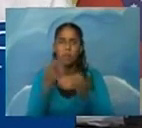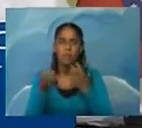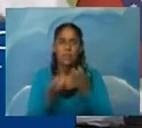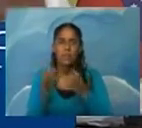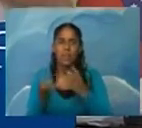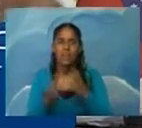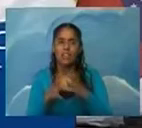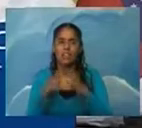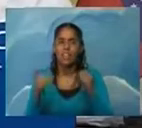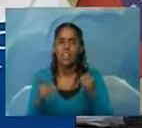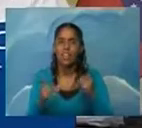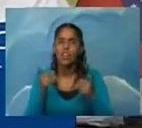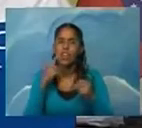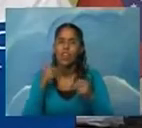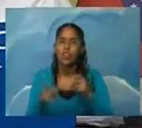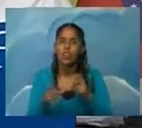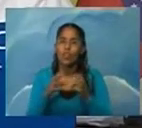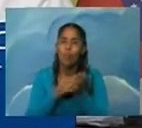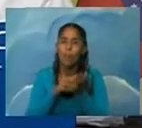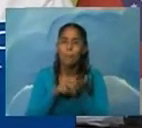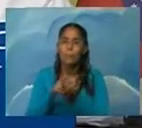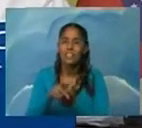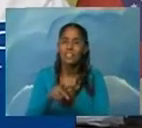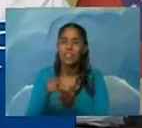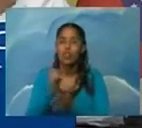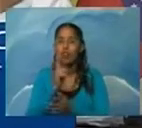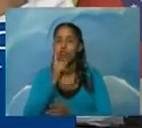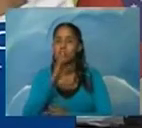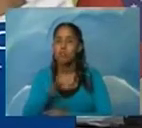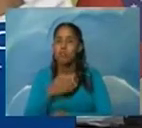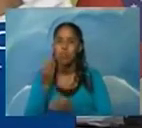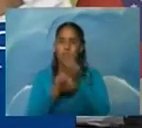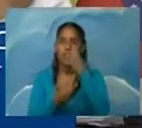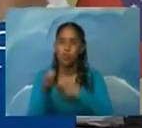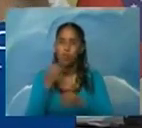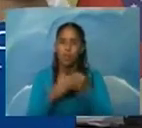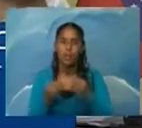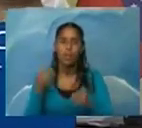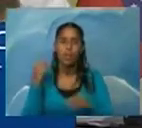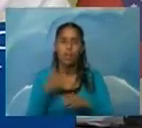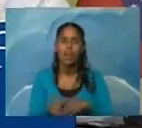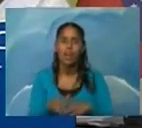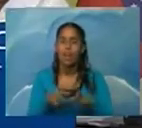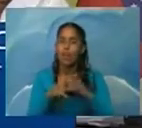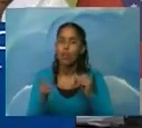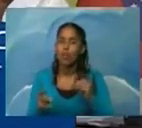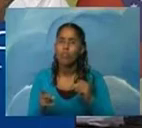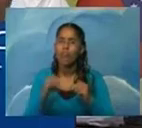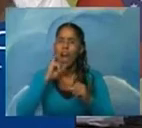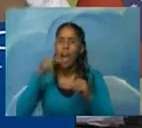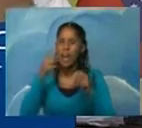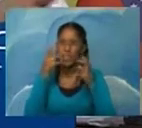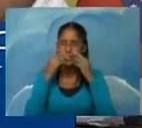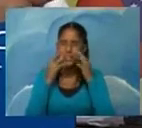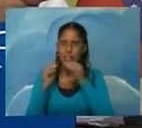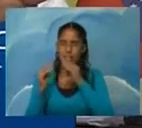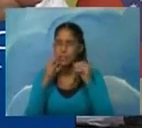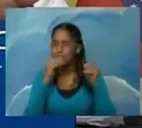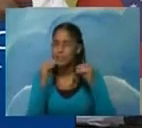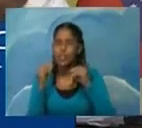se puede, no, es que no se debe, hermano, no se debe. No, haga su ajicero con ajo, con